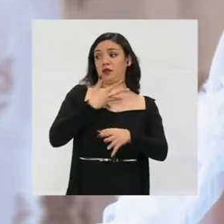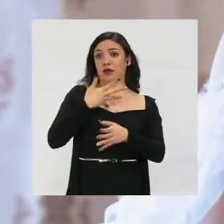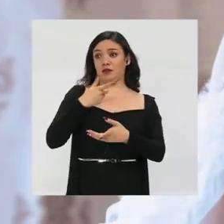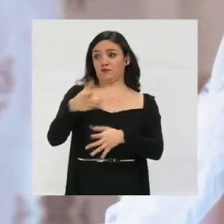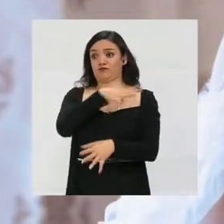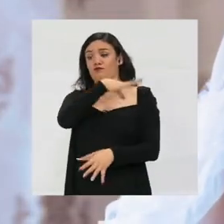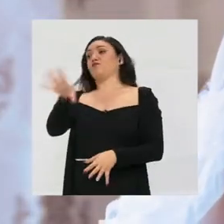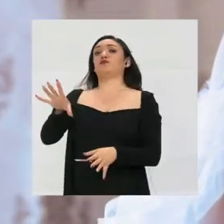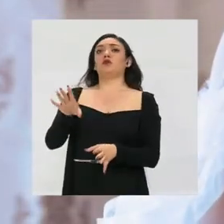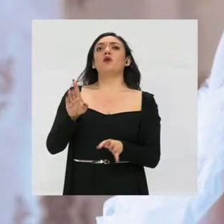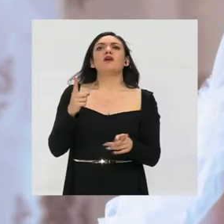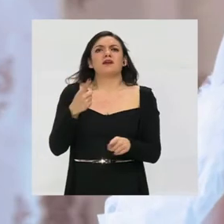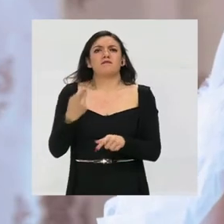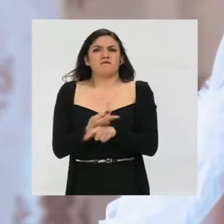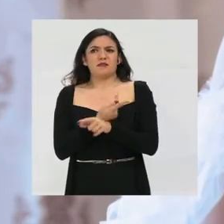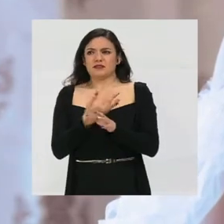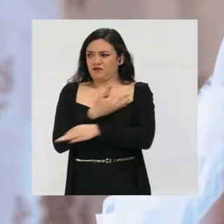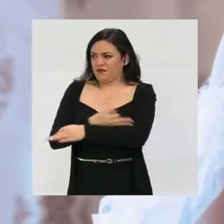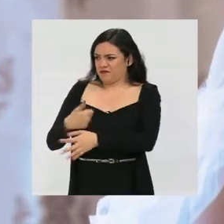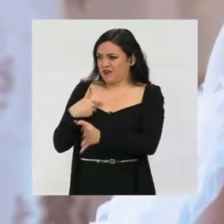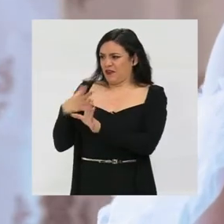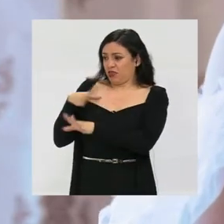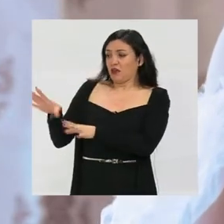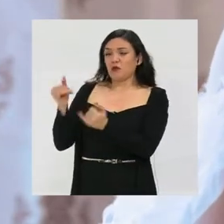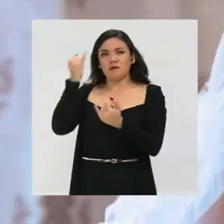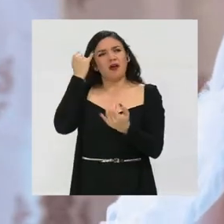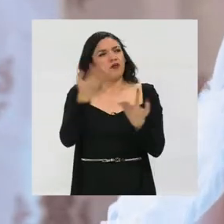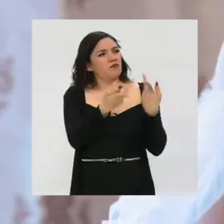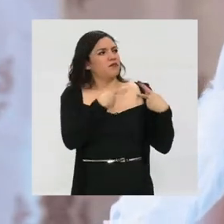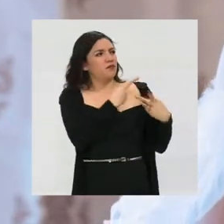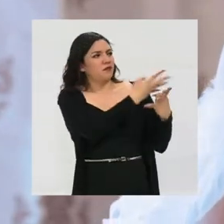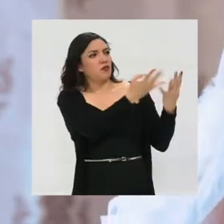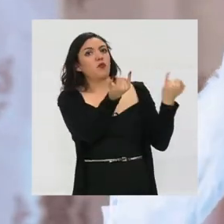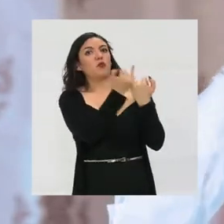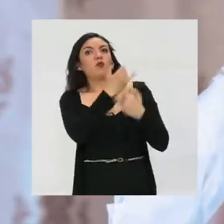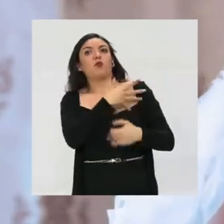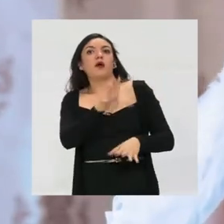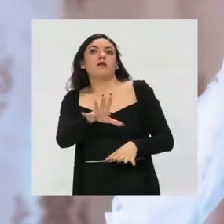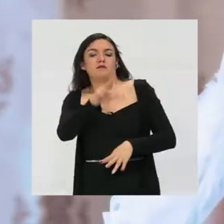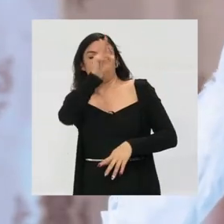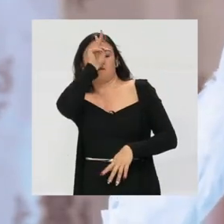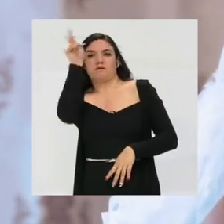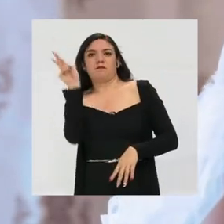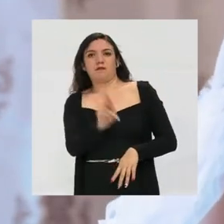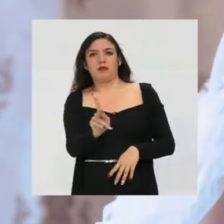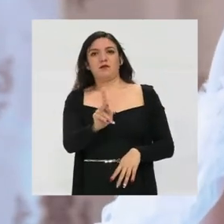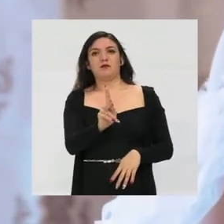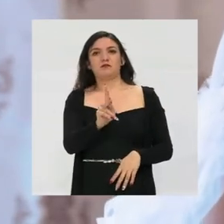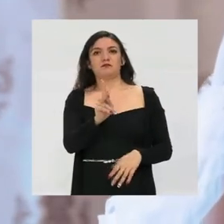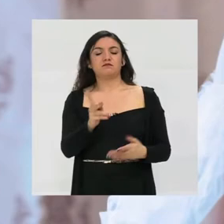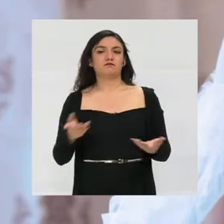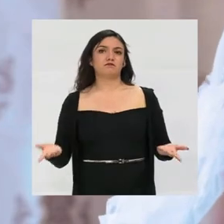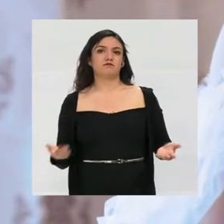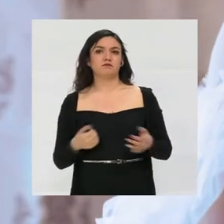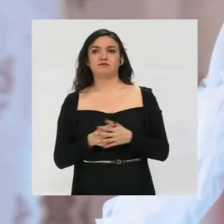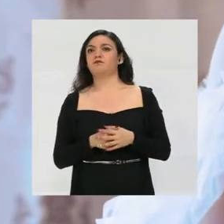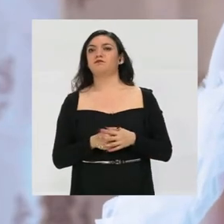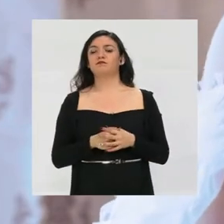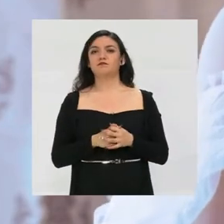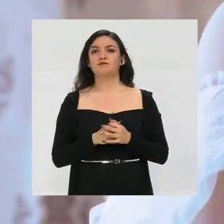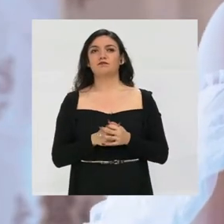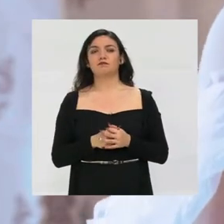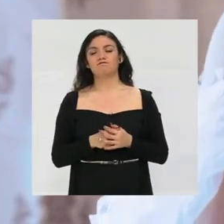Entonces, si la familia lo rechaza, pues ¿qué esperan de la demás gente? Pues un rechazo más profundo.